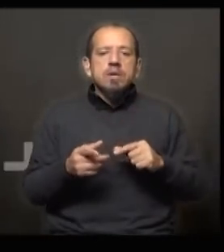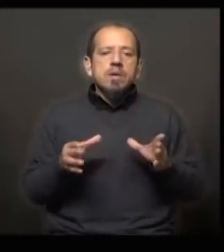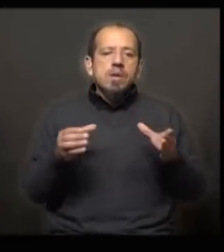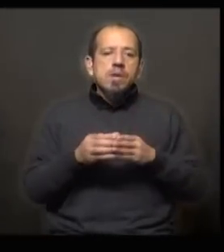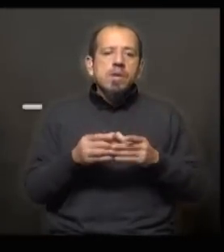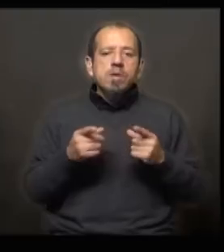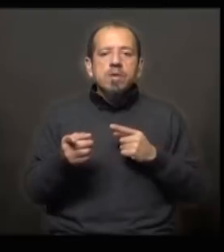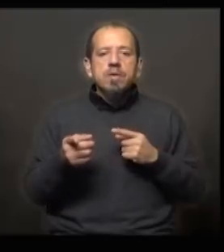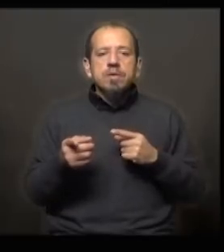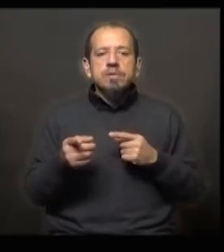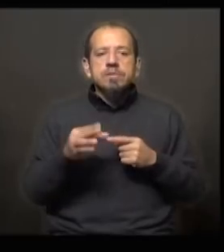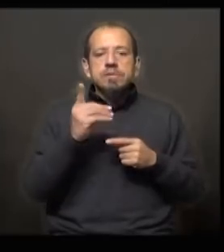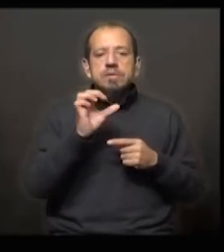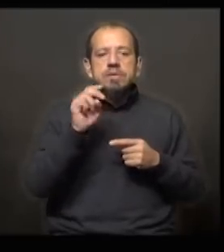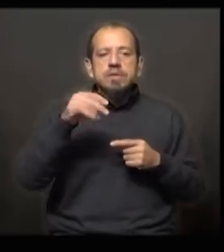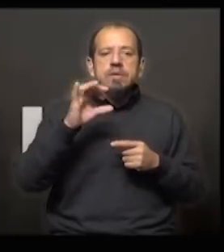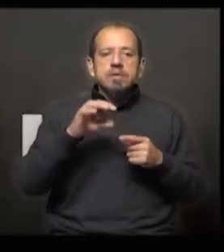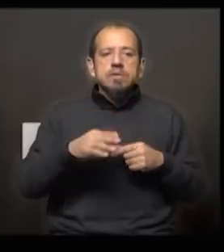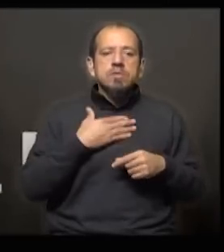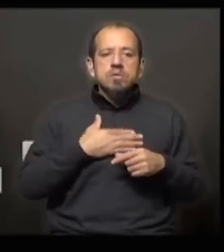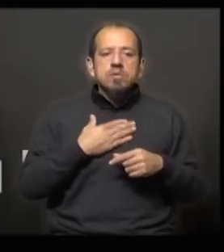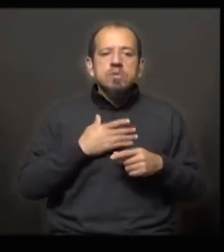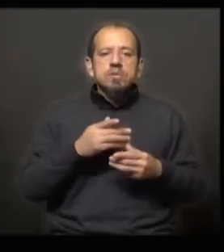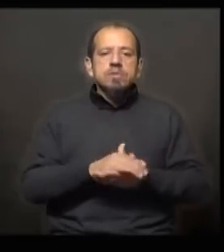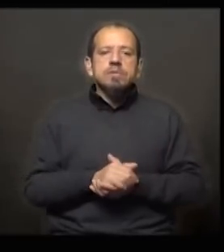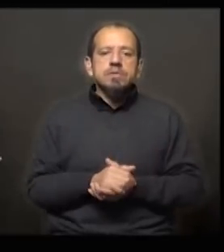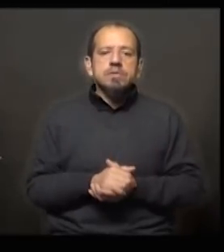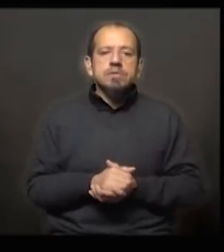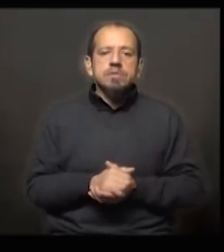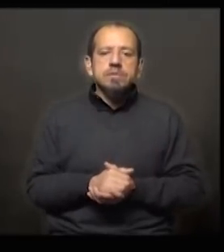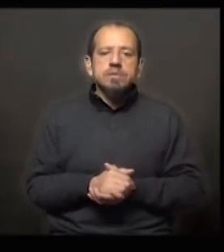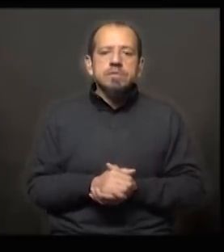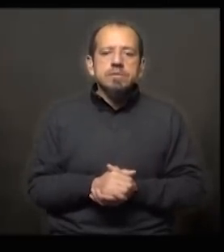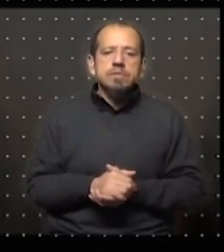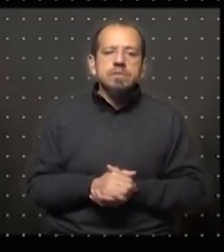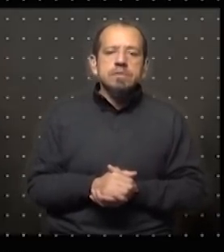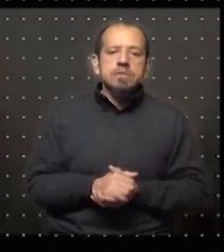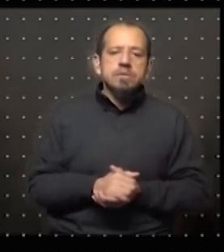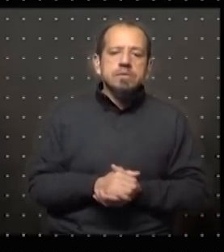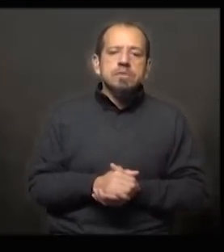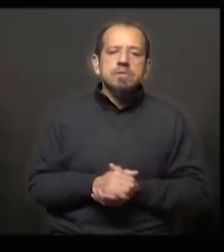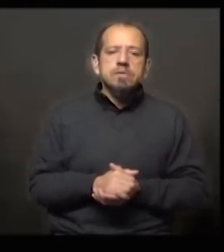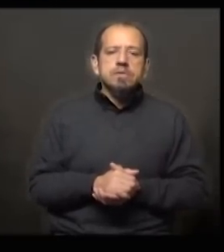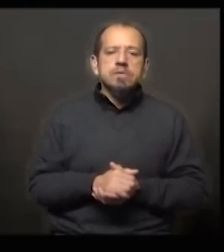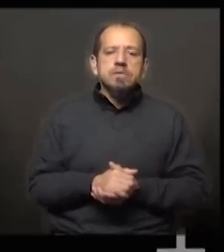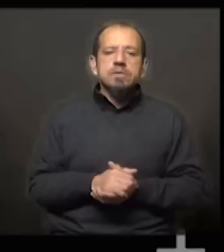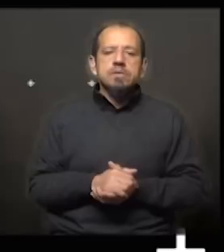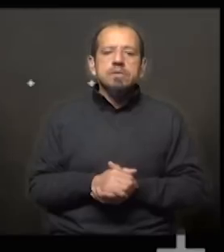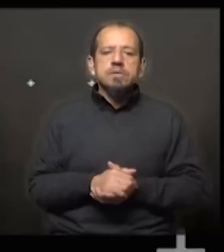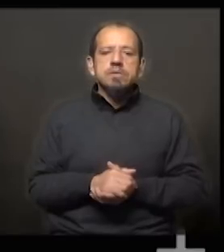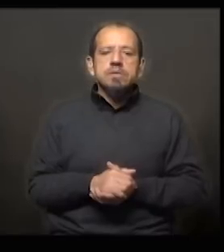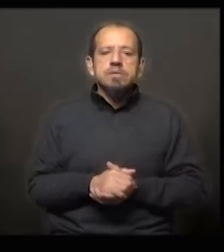populares Dennis bienvenido Un gusto tenerte aquí con nosotros nuevamente Buenos días buenas tardes muchísimo